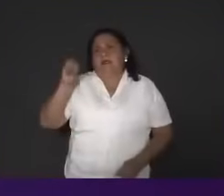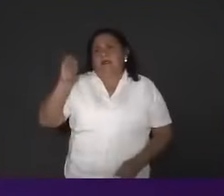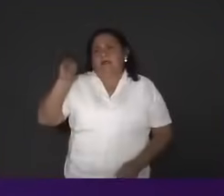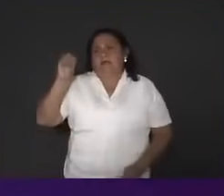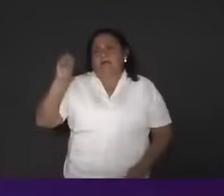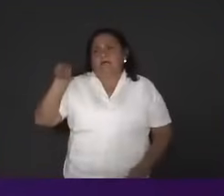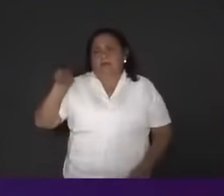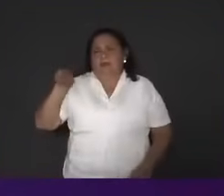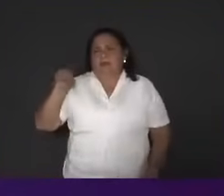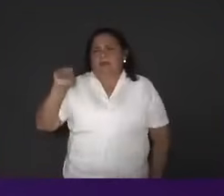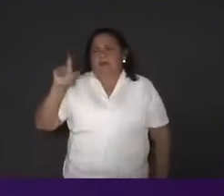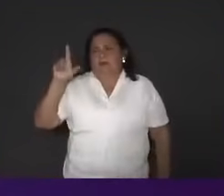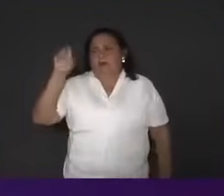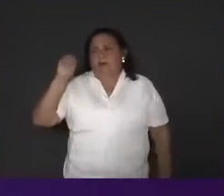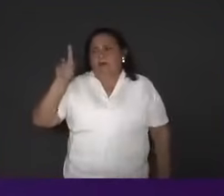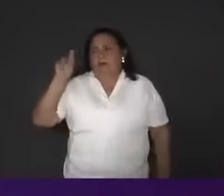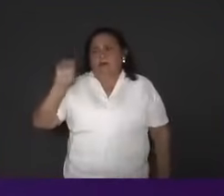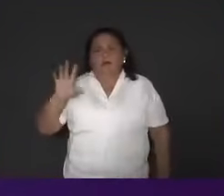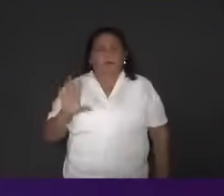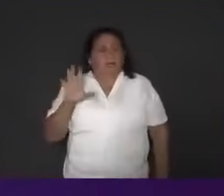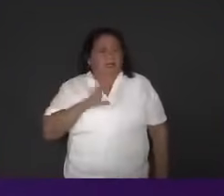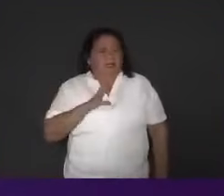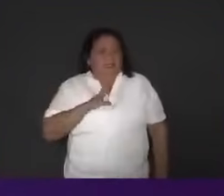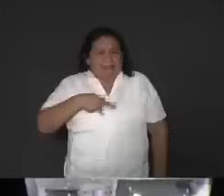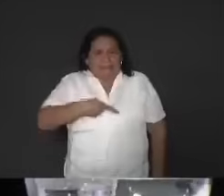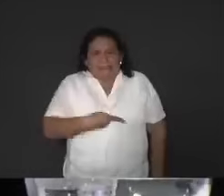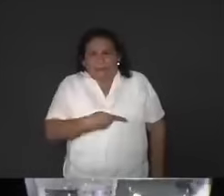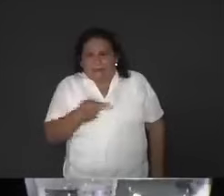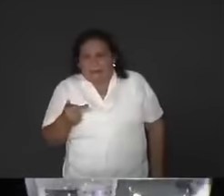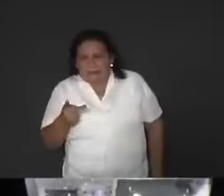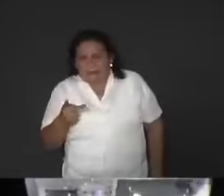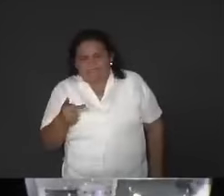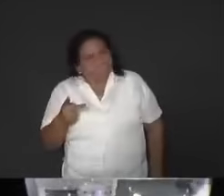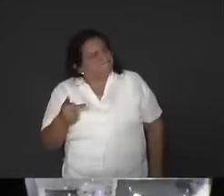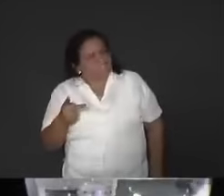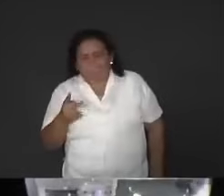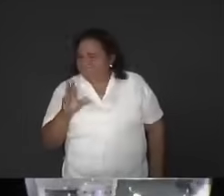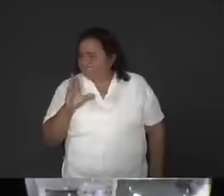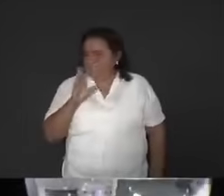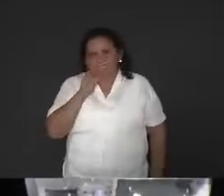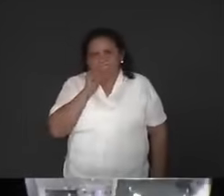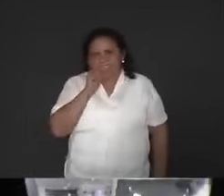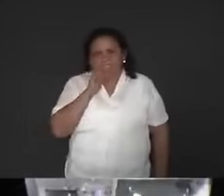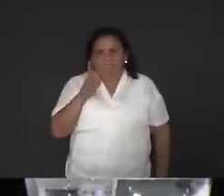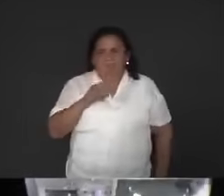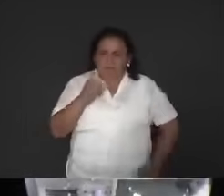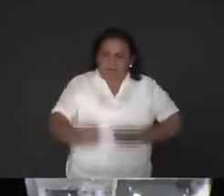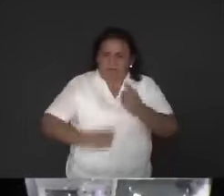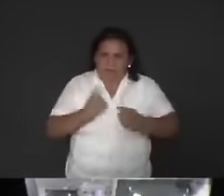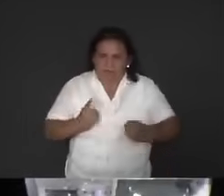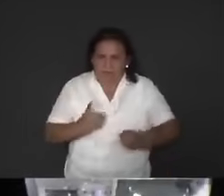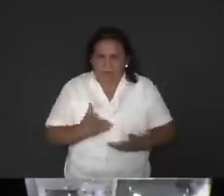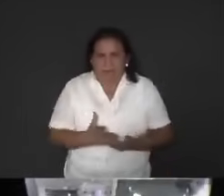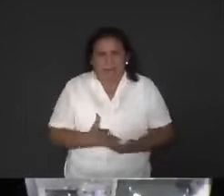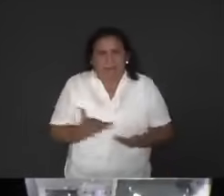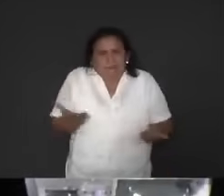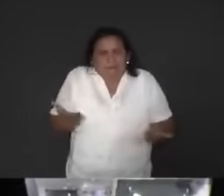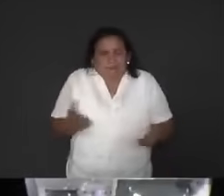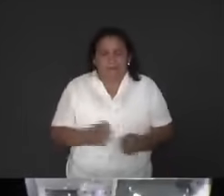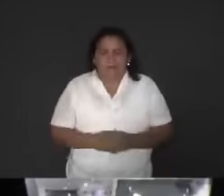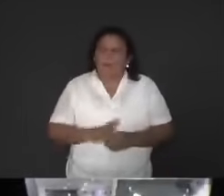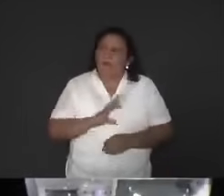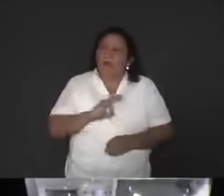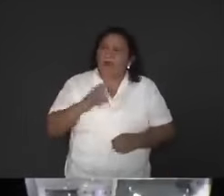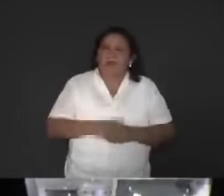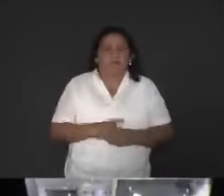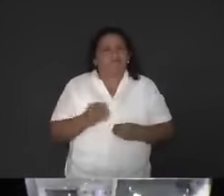candidata. Gracias. Mientras haya pobreza, no habrá desarrollo. Podrán hacerse grandes inversiones y